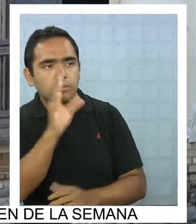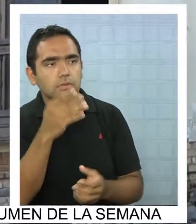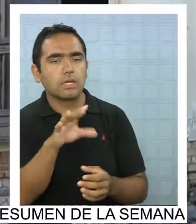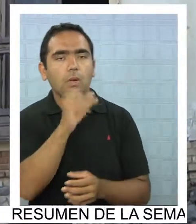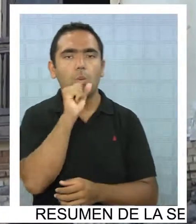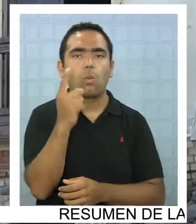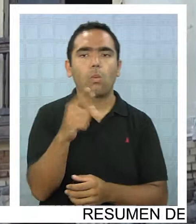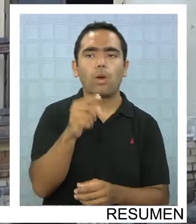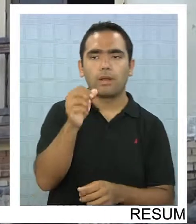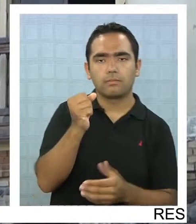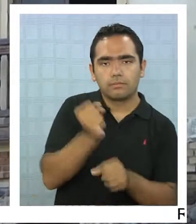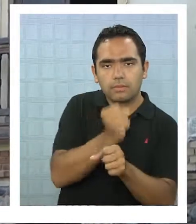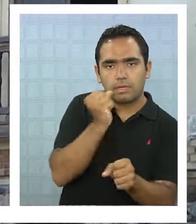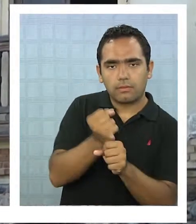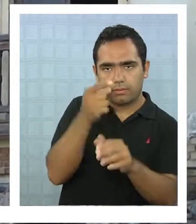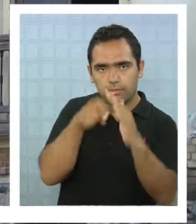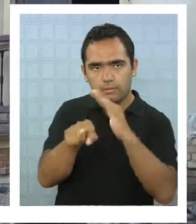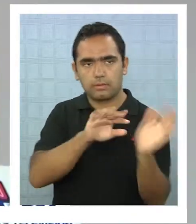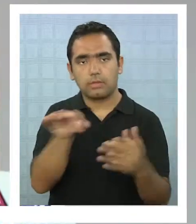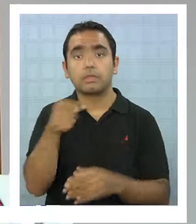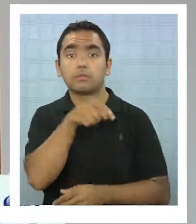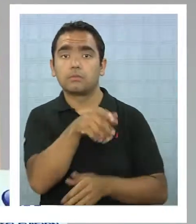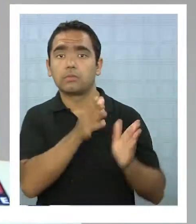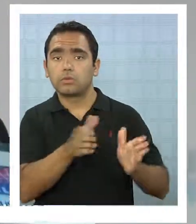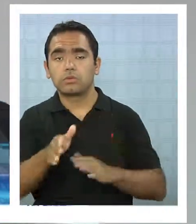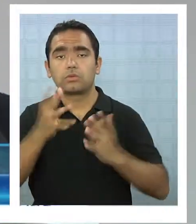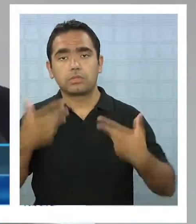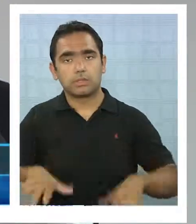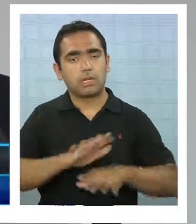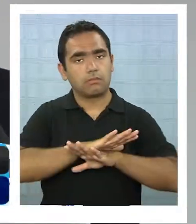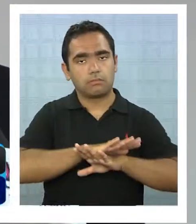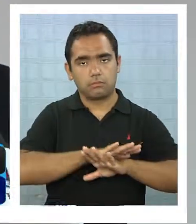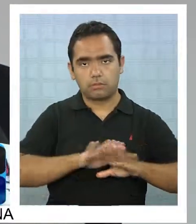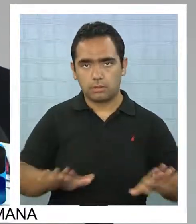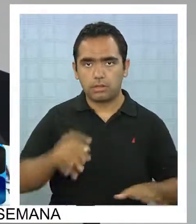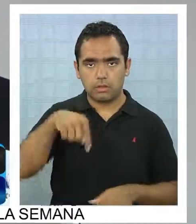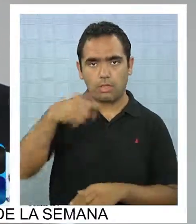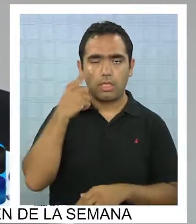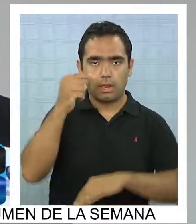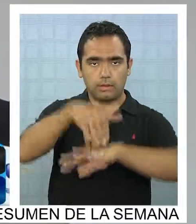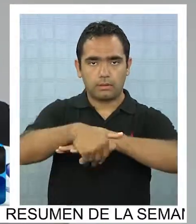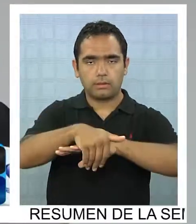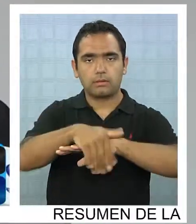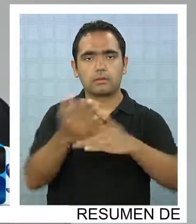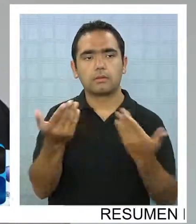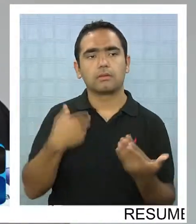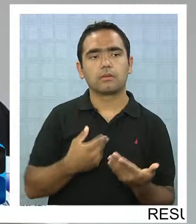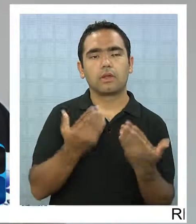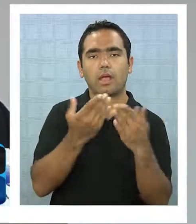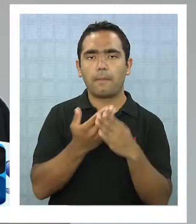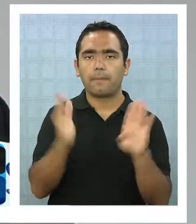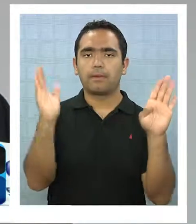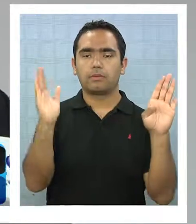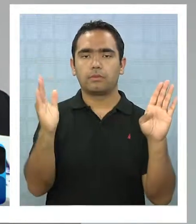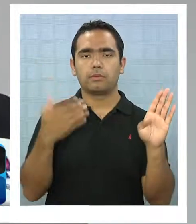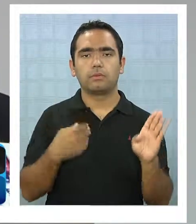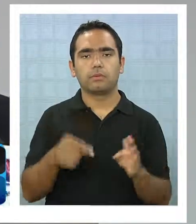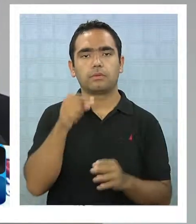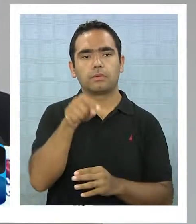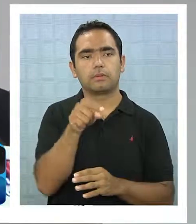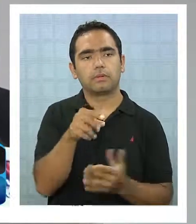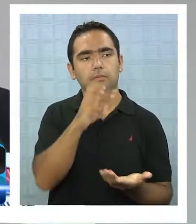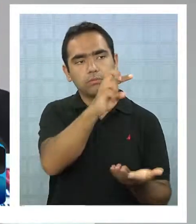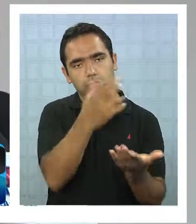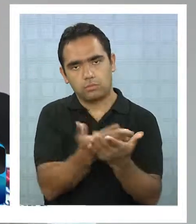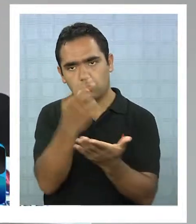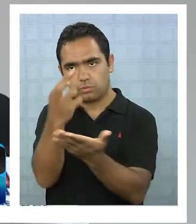sectores dañados ese proceso ya se inició termina hoy con la apertura acierto de las licitaciones nosotros tiramos de